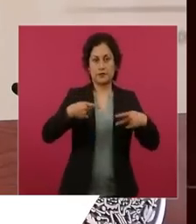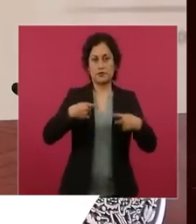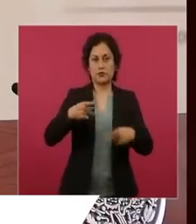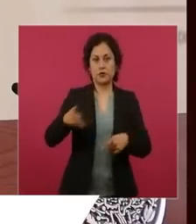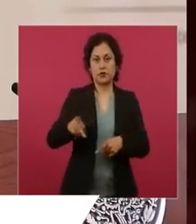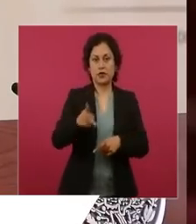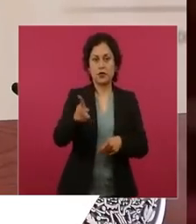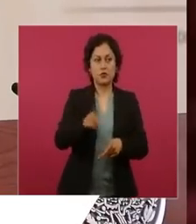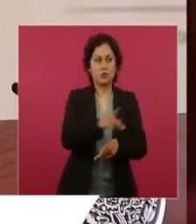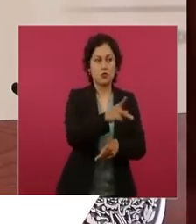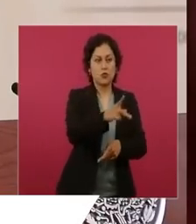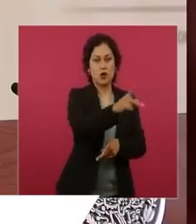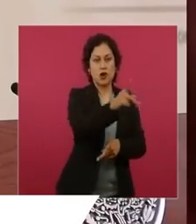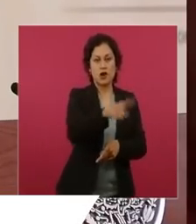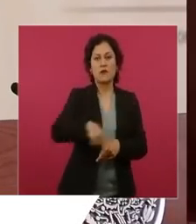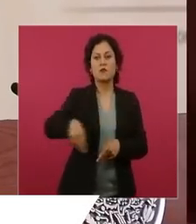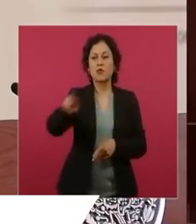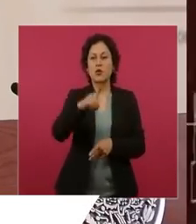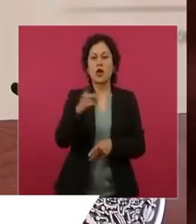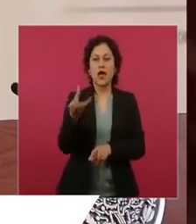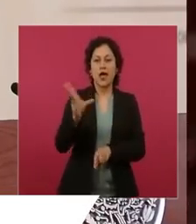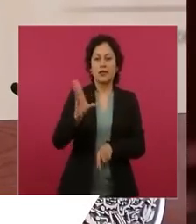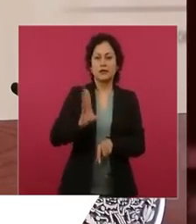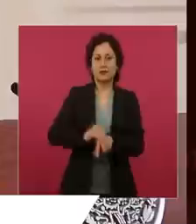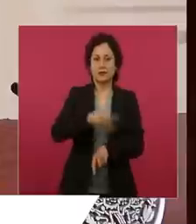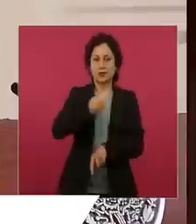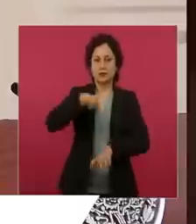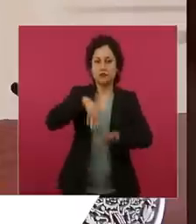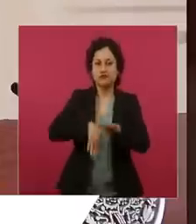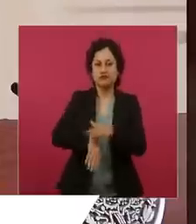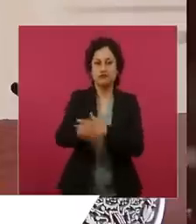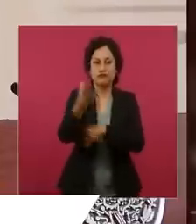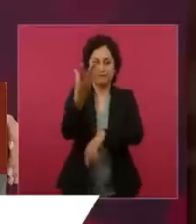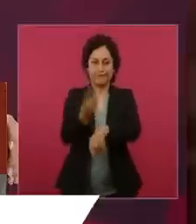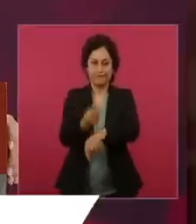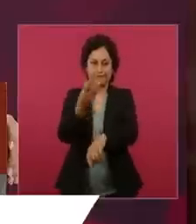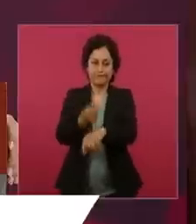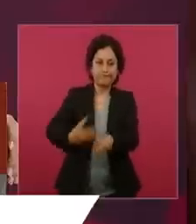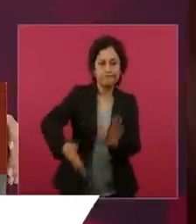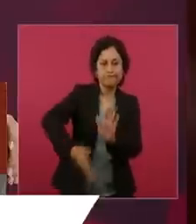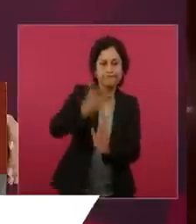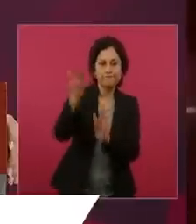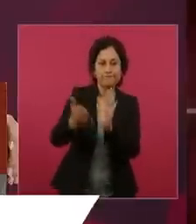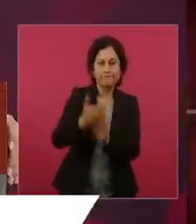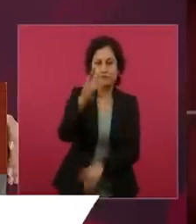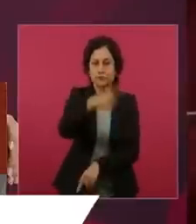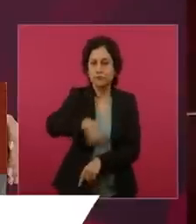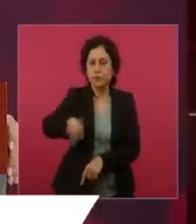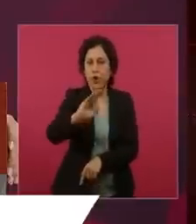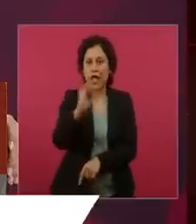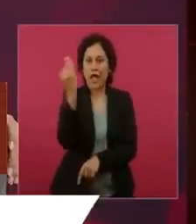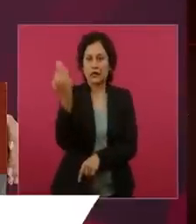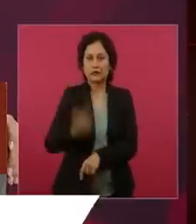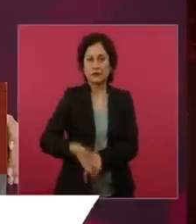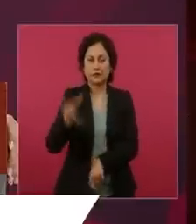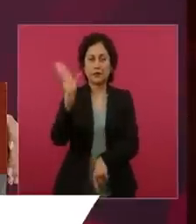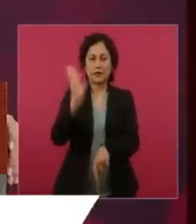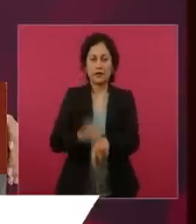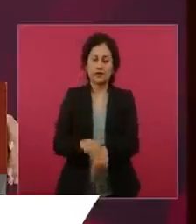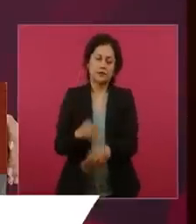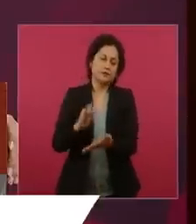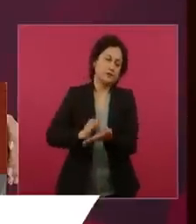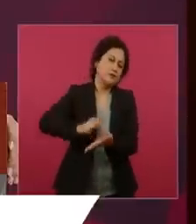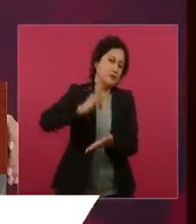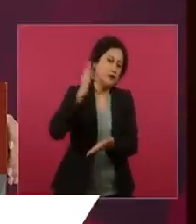sin triunfalismo alguno pero sí señaló que hay una nueva composición en la que por supuesto es mayoría los mexicanos